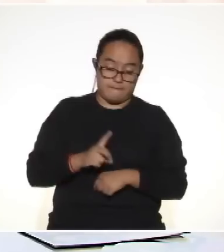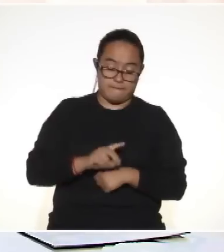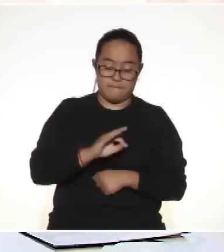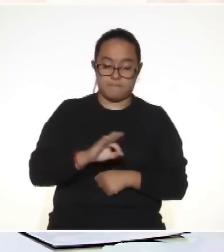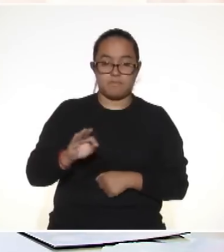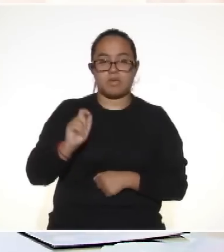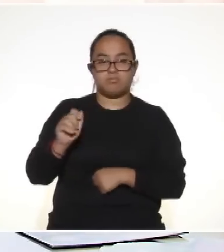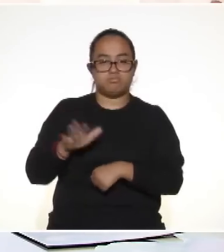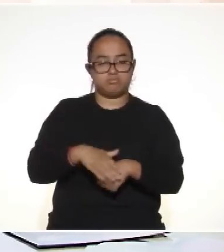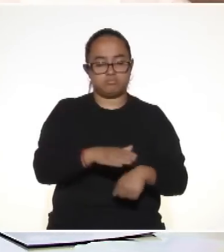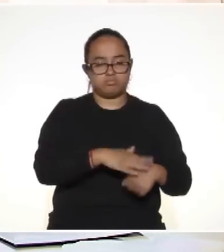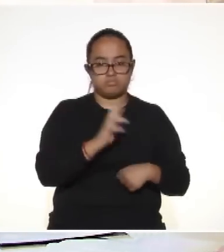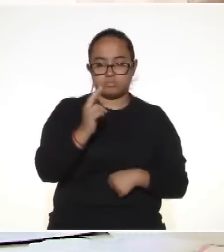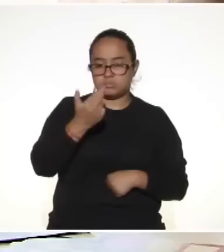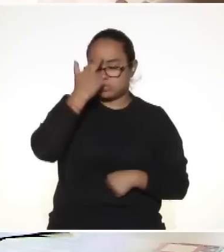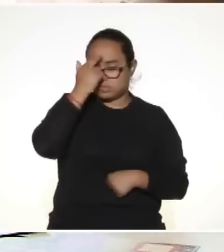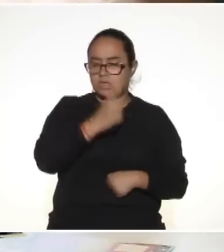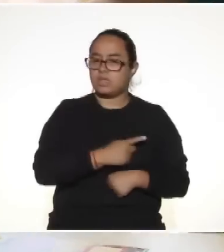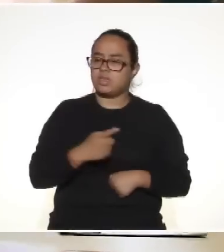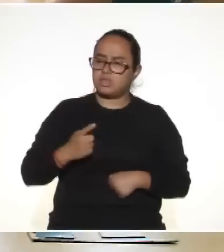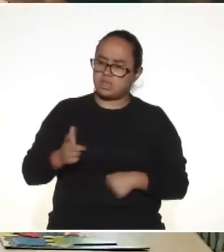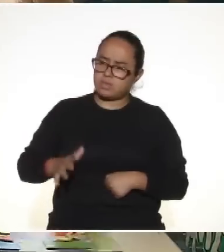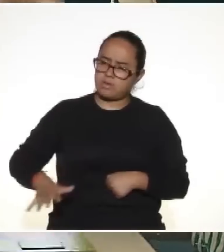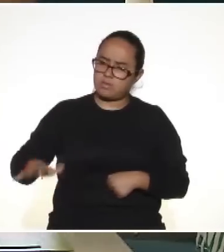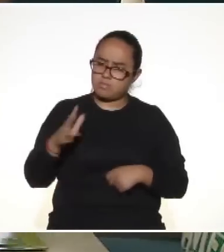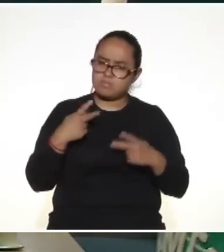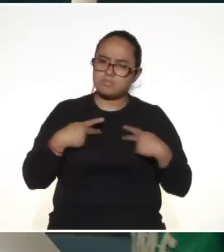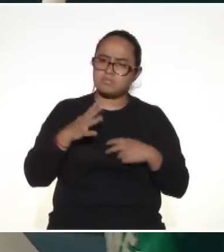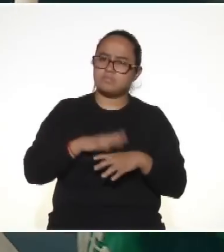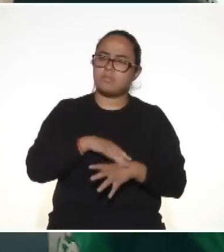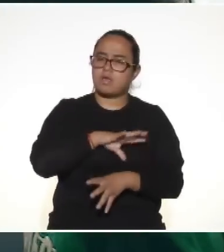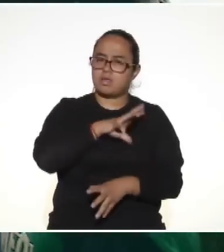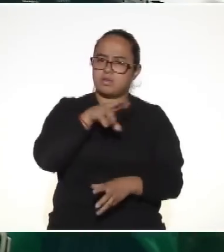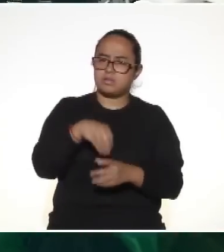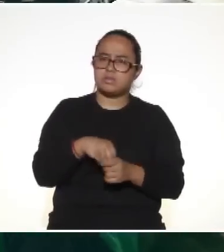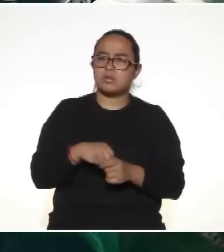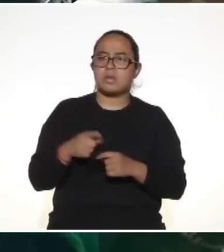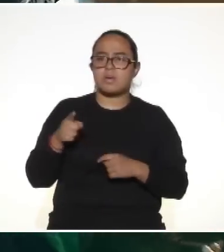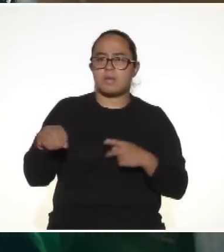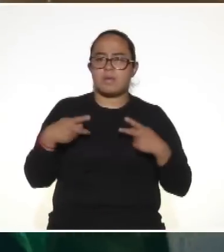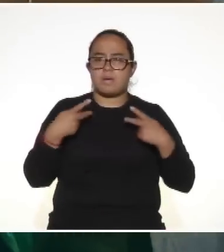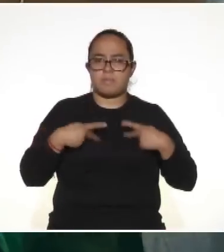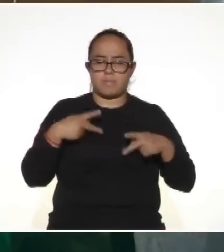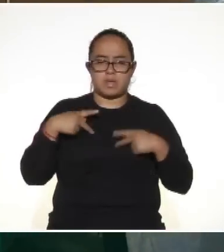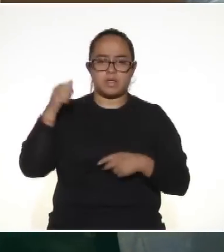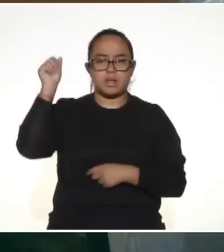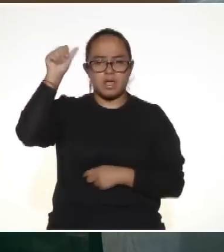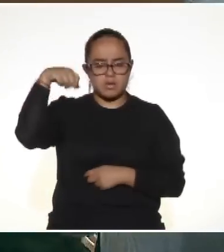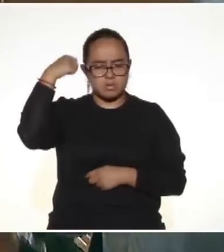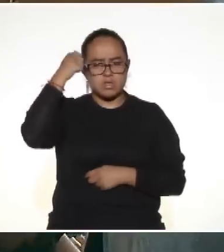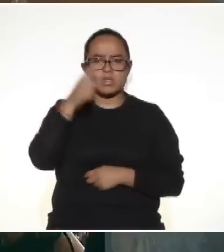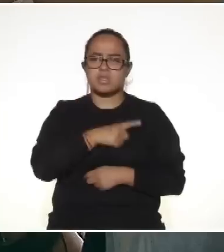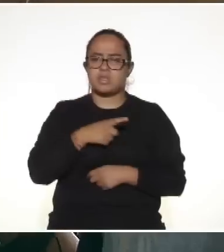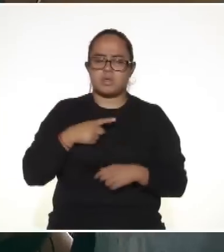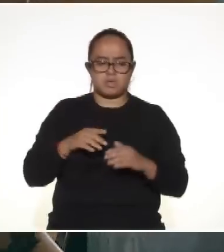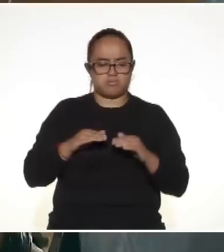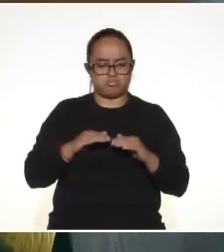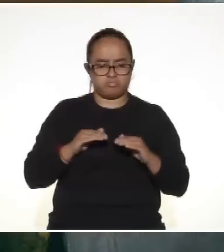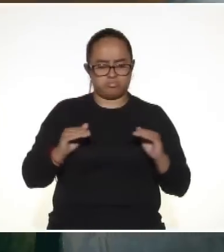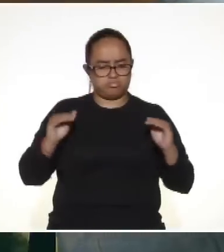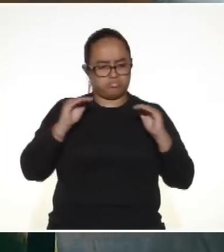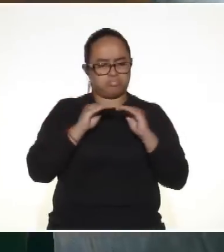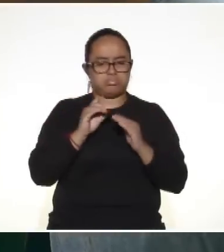un recordatorio para fomentar una sociedad inclusiva que garantice a las personas autistas los mismos derechos